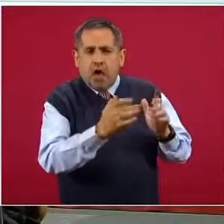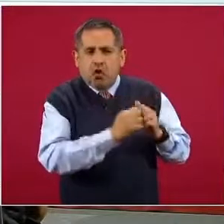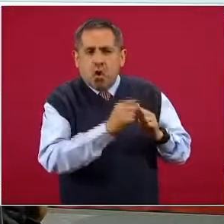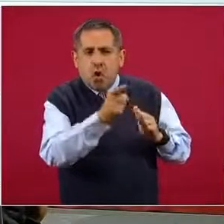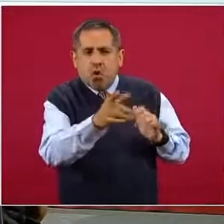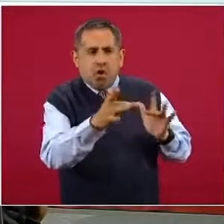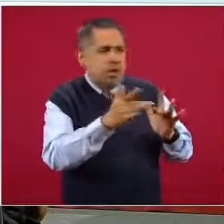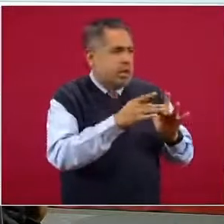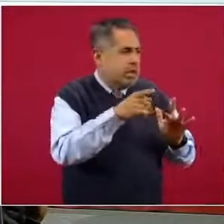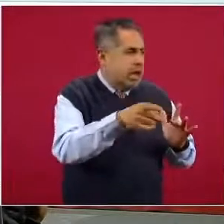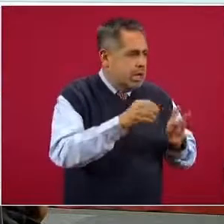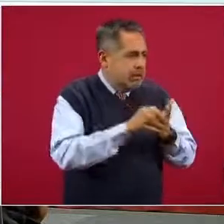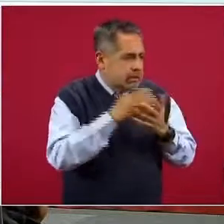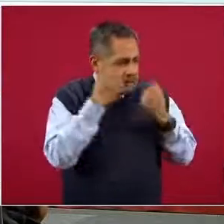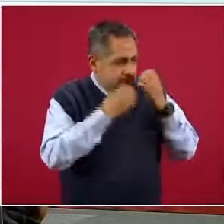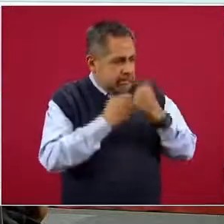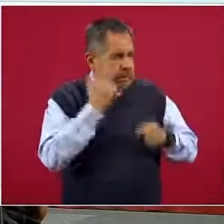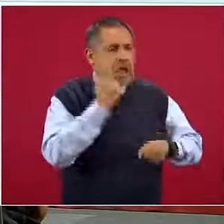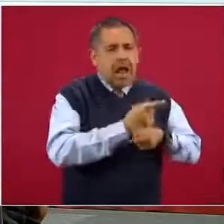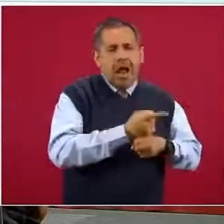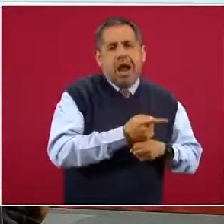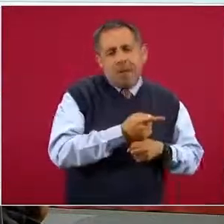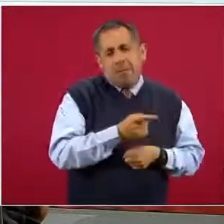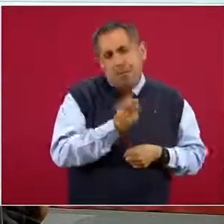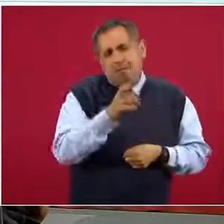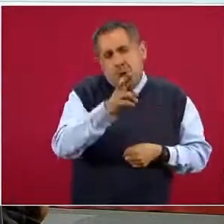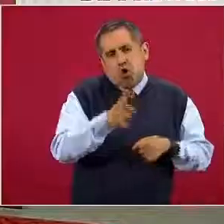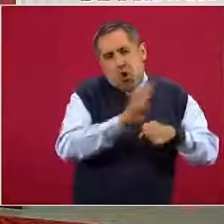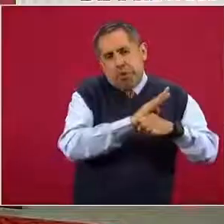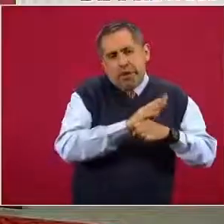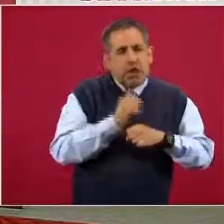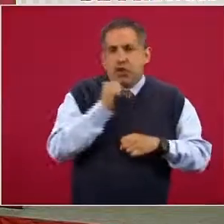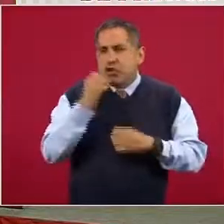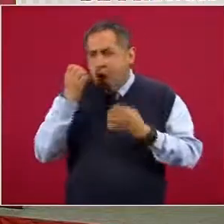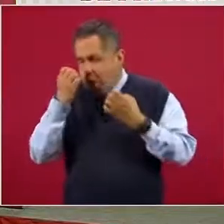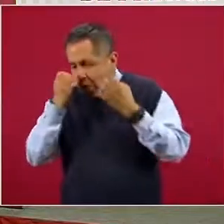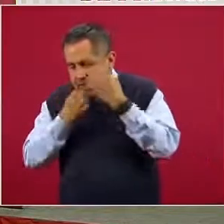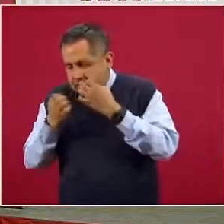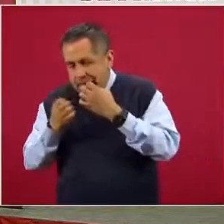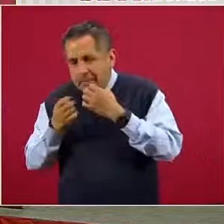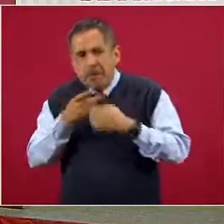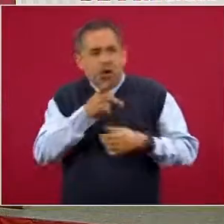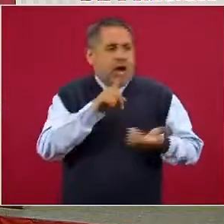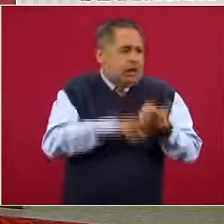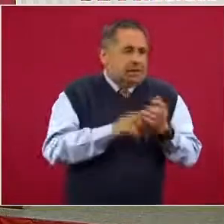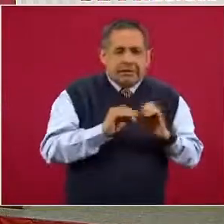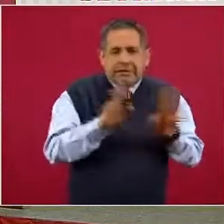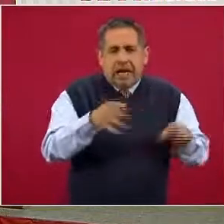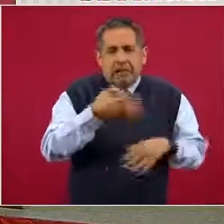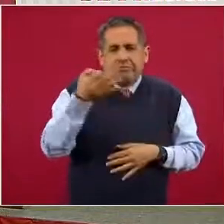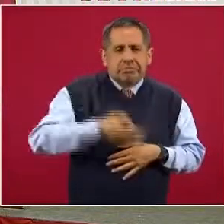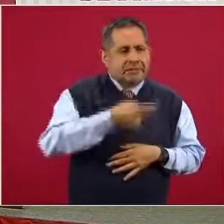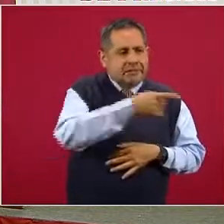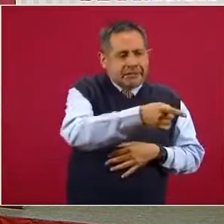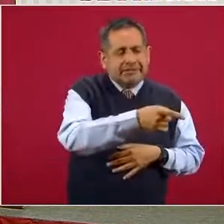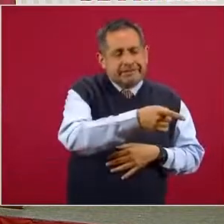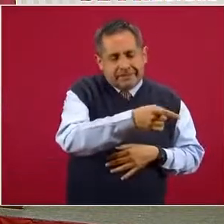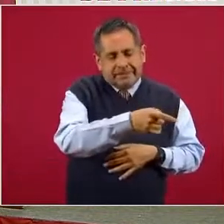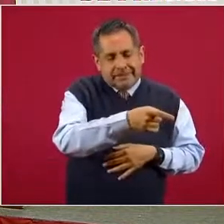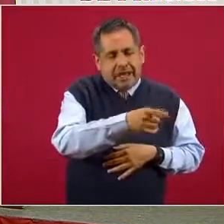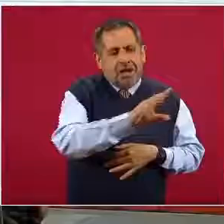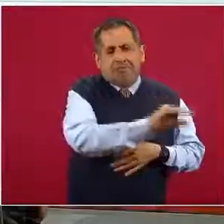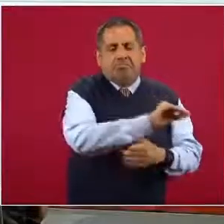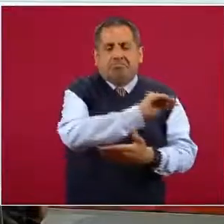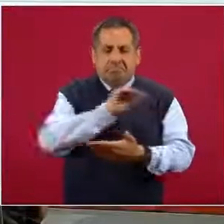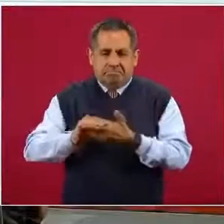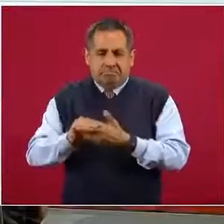la dictaminación clínica epidemiológica, que es el nuevo dato, la nueva estadística que empezamos a presentar desde el día de